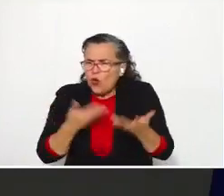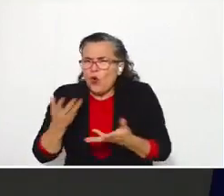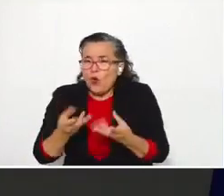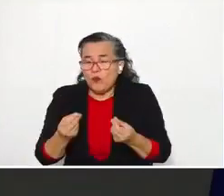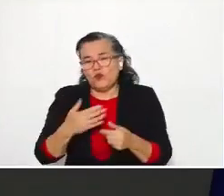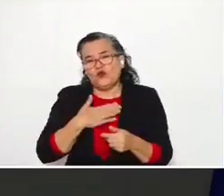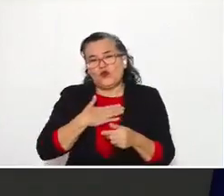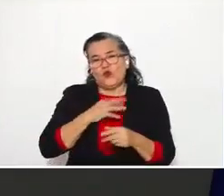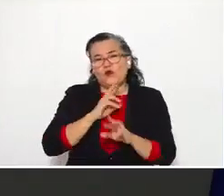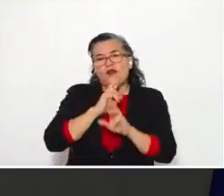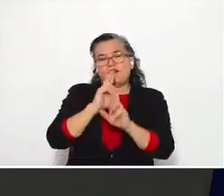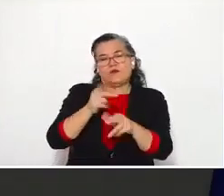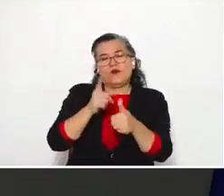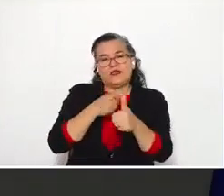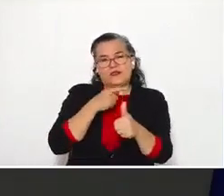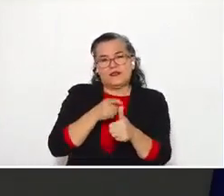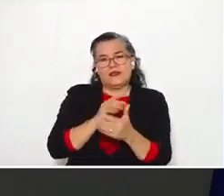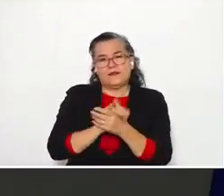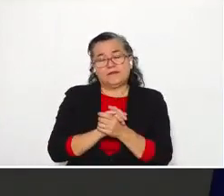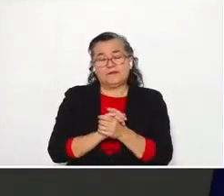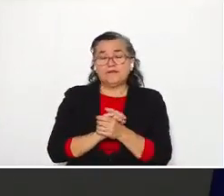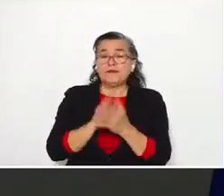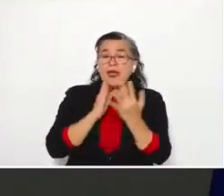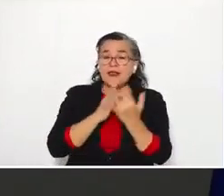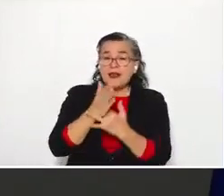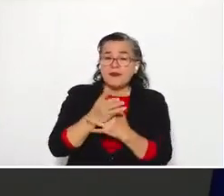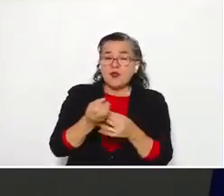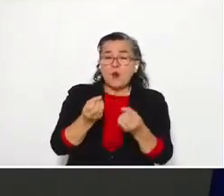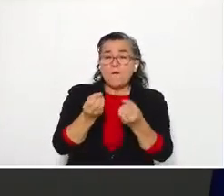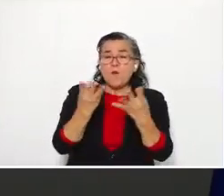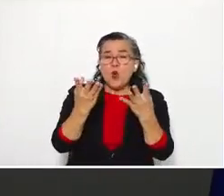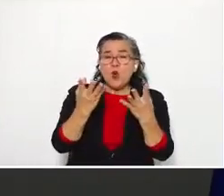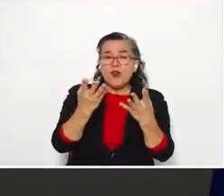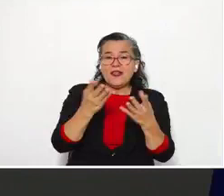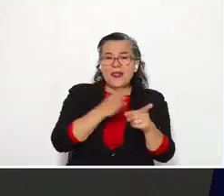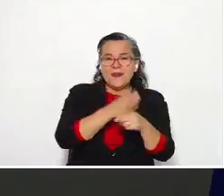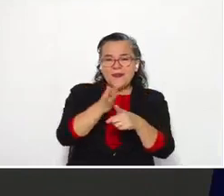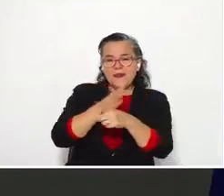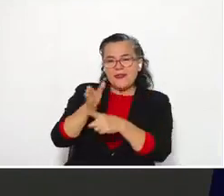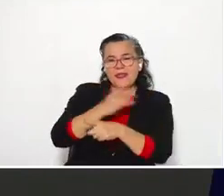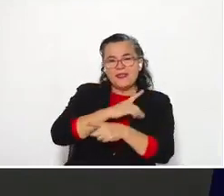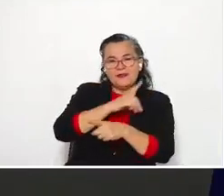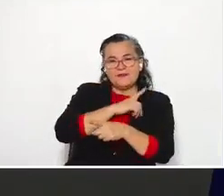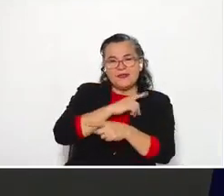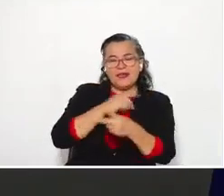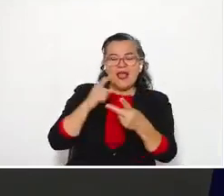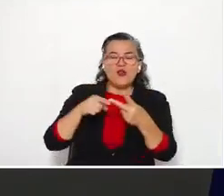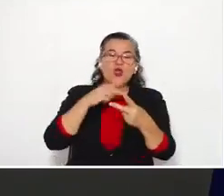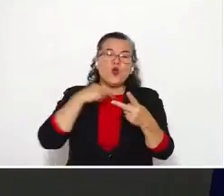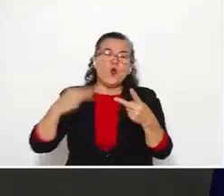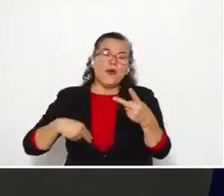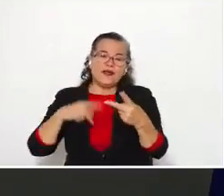respuesta preliminar: mediante lo multidisciplinario y lo humanista.